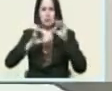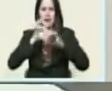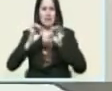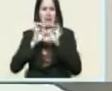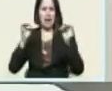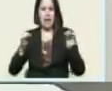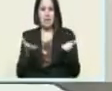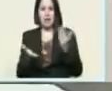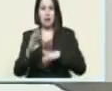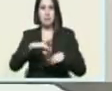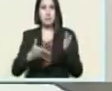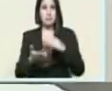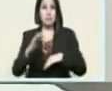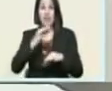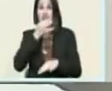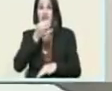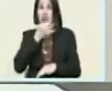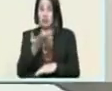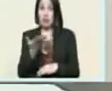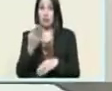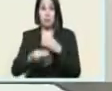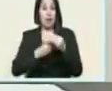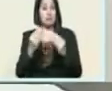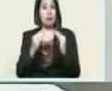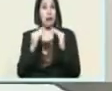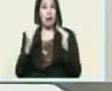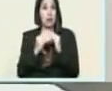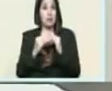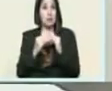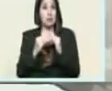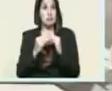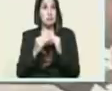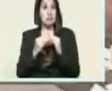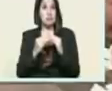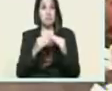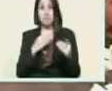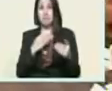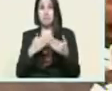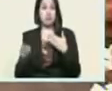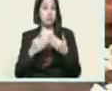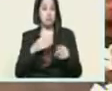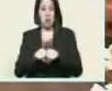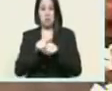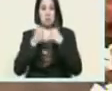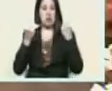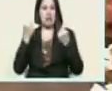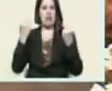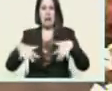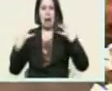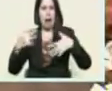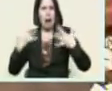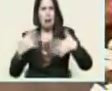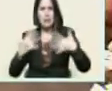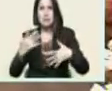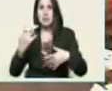la yaca en la casa, en el hogar, para romper los mecanismos especulativos.